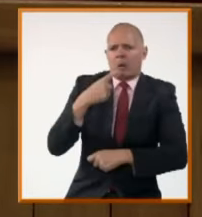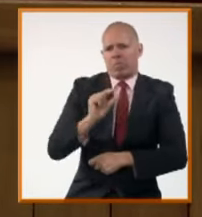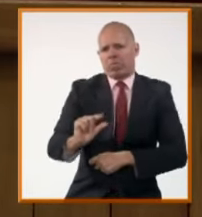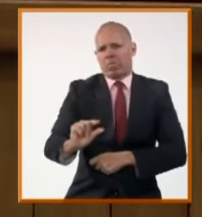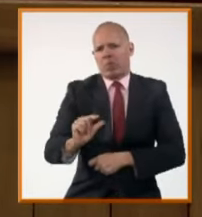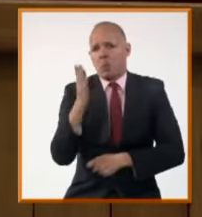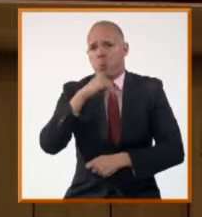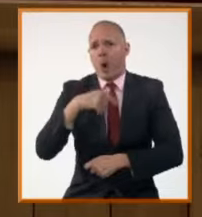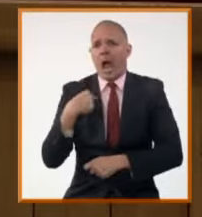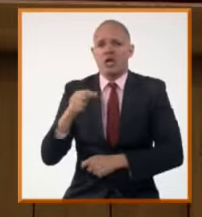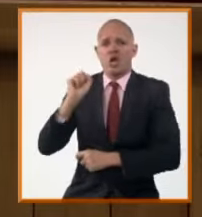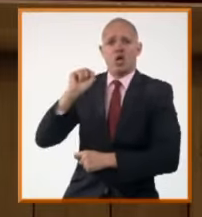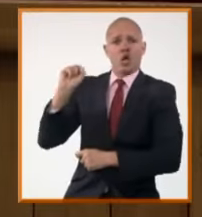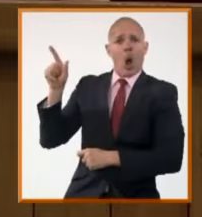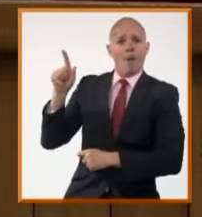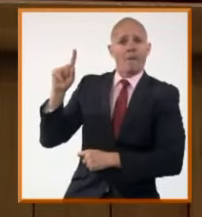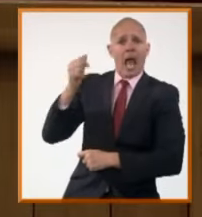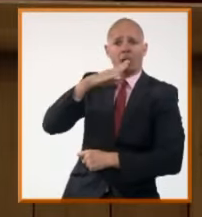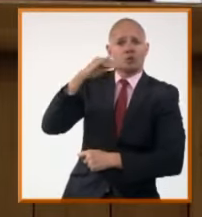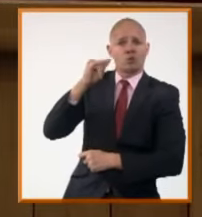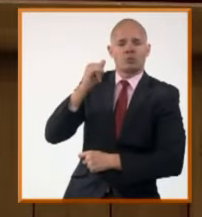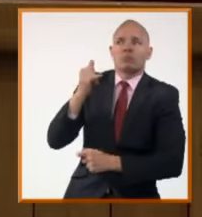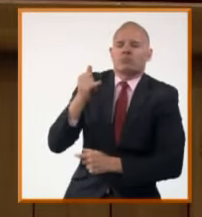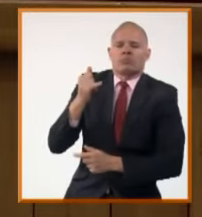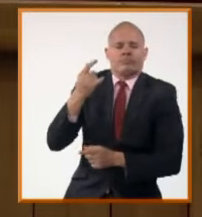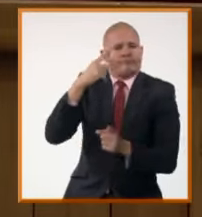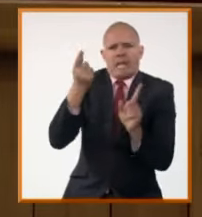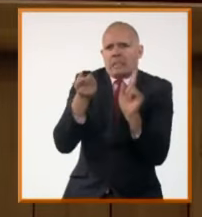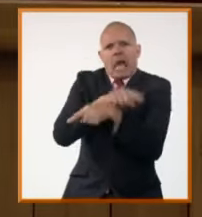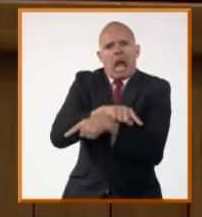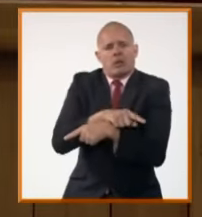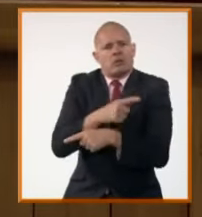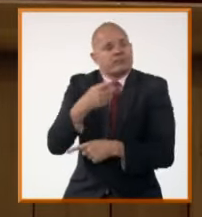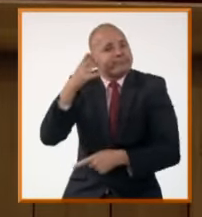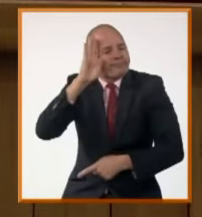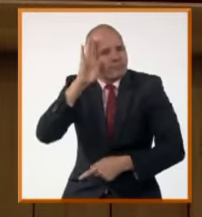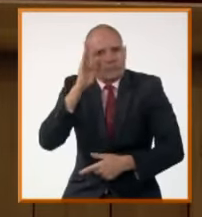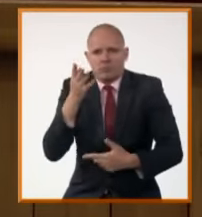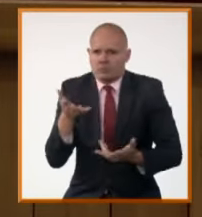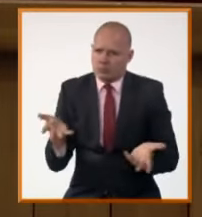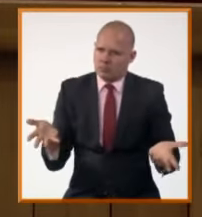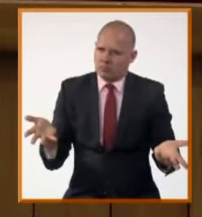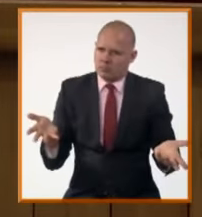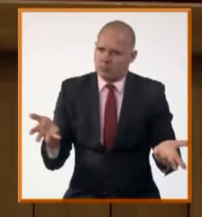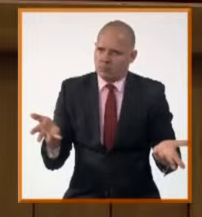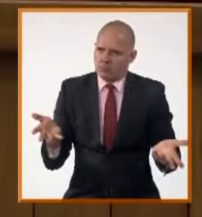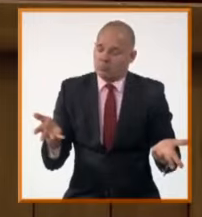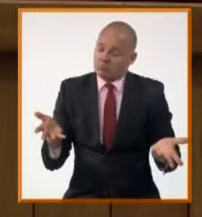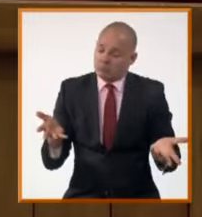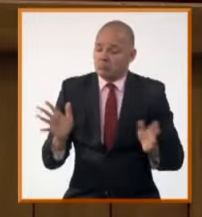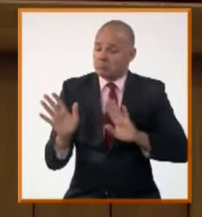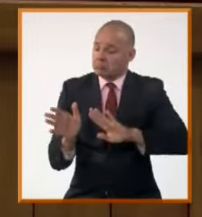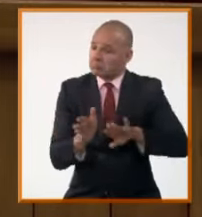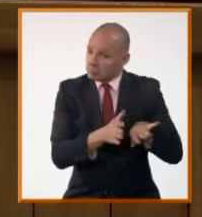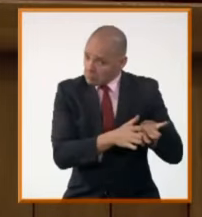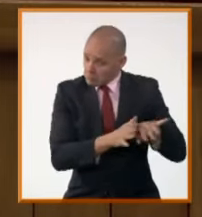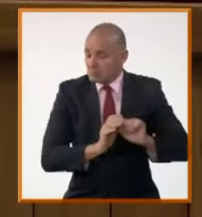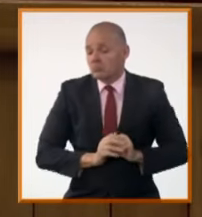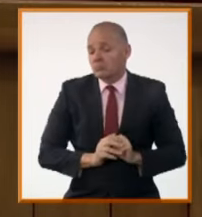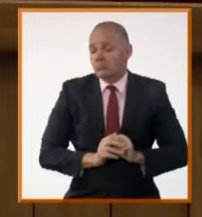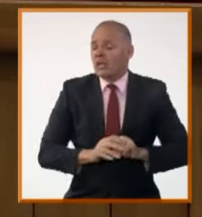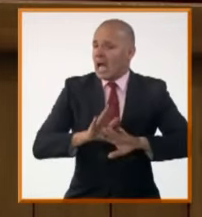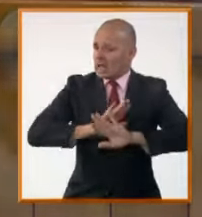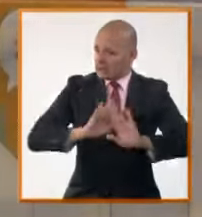de la economía y el presupuesto del Estado, acaba de presentarse el plan, ahora por la tarde se presentará el